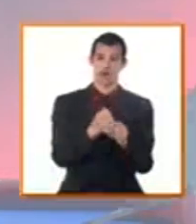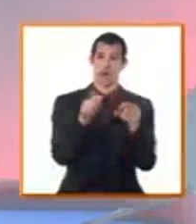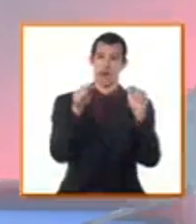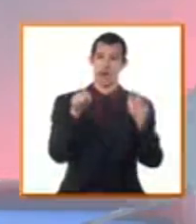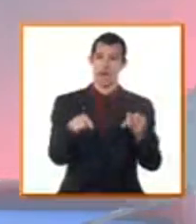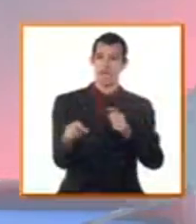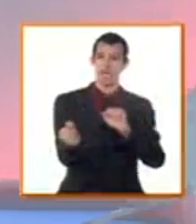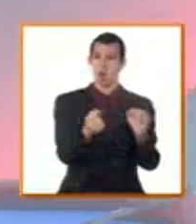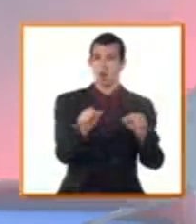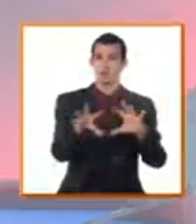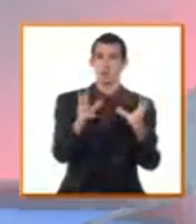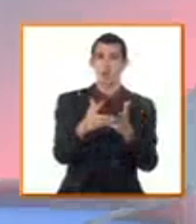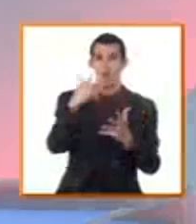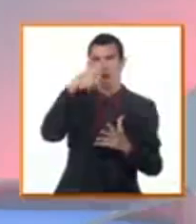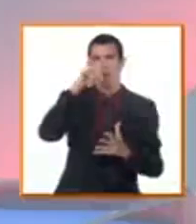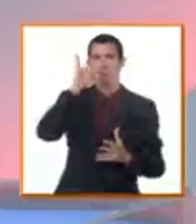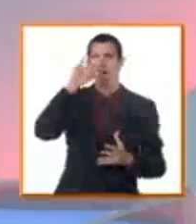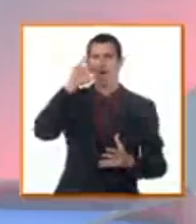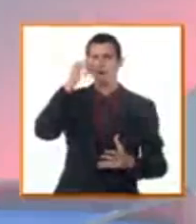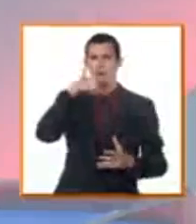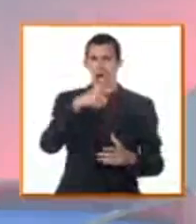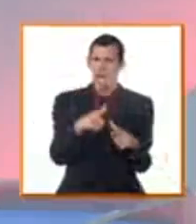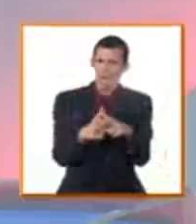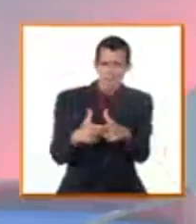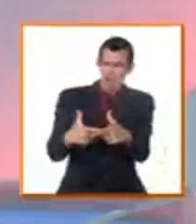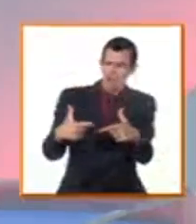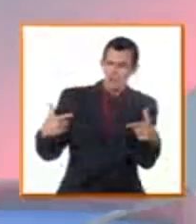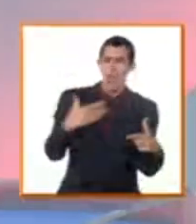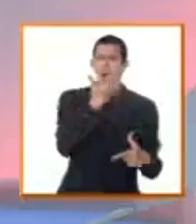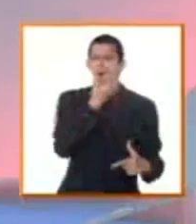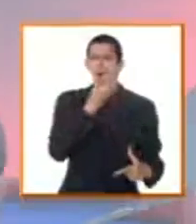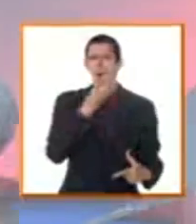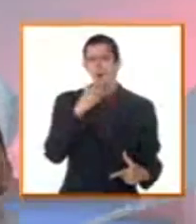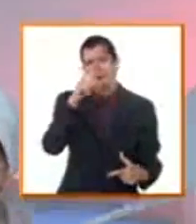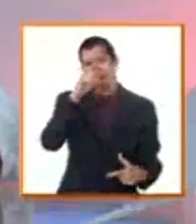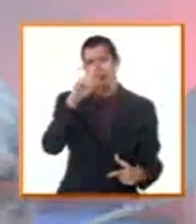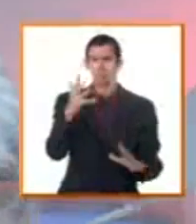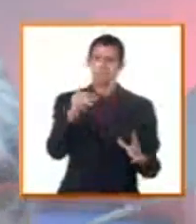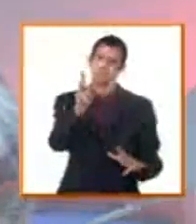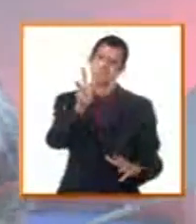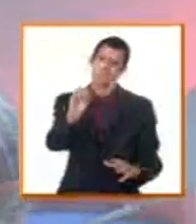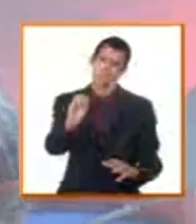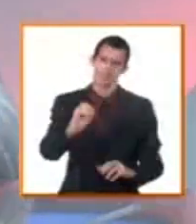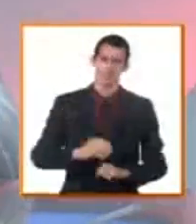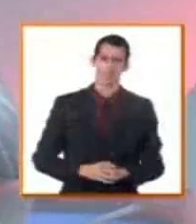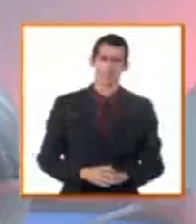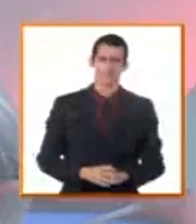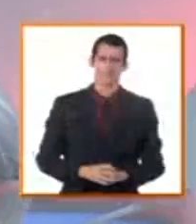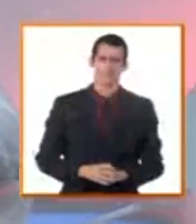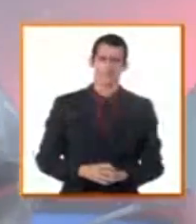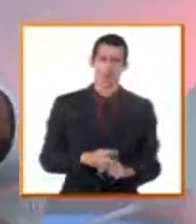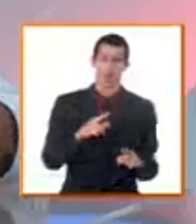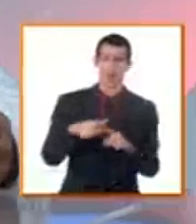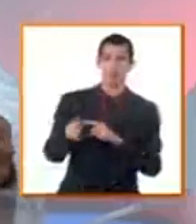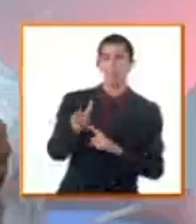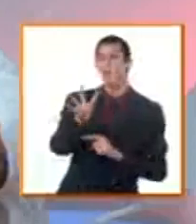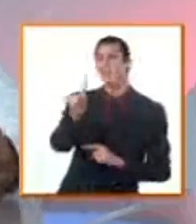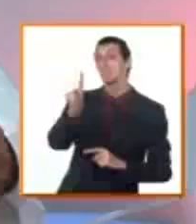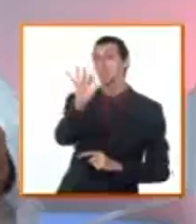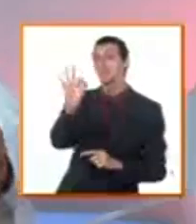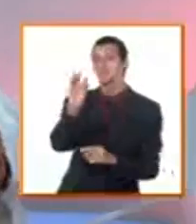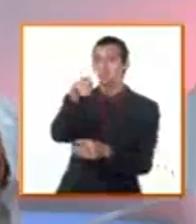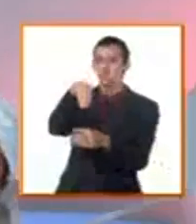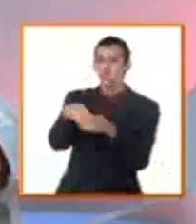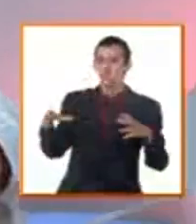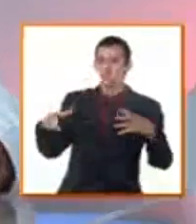menos de 30 años, y el 41% constituye la fuerza de mujeres. Y si lo vamos a menos